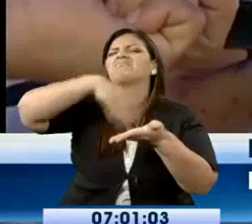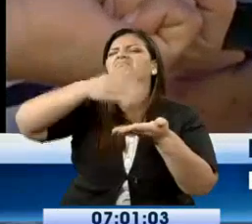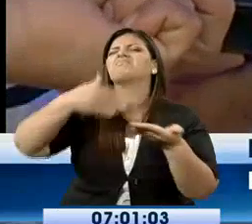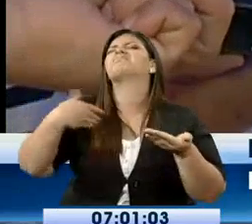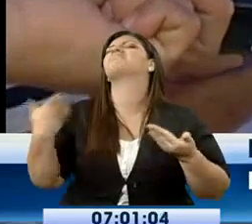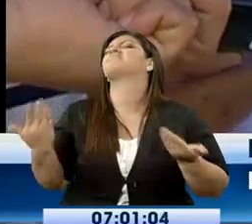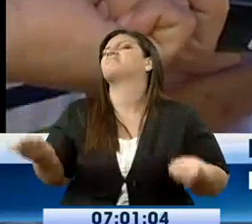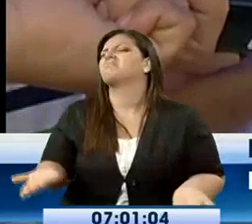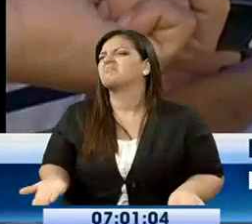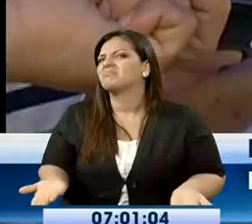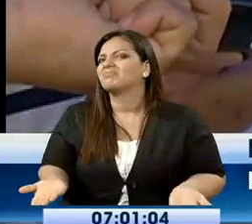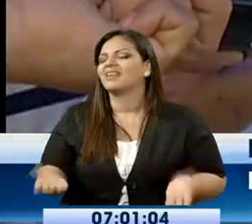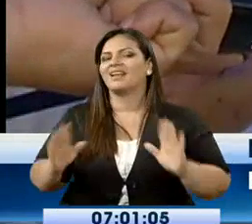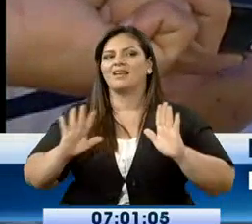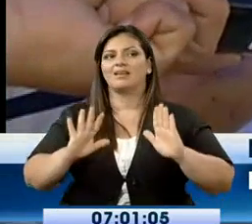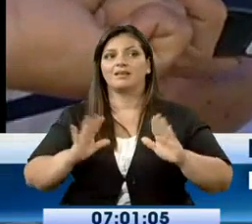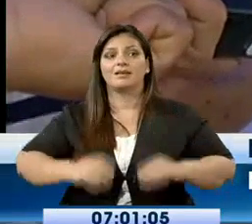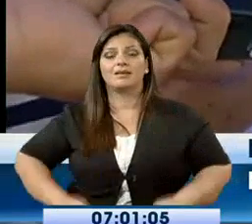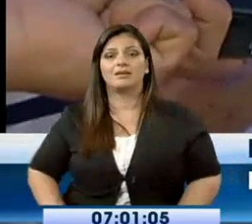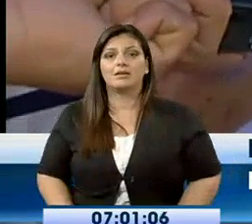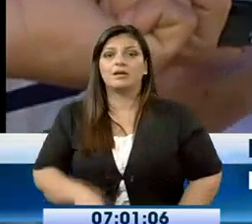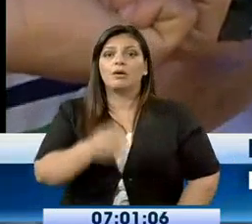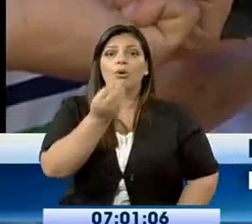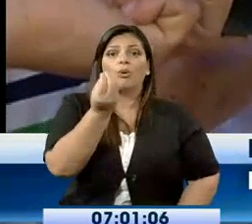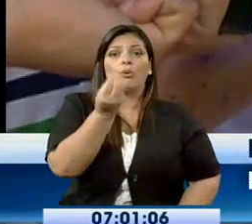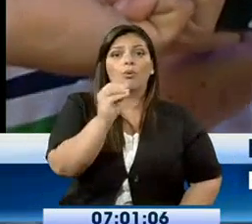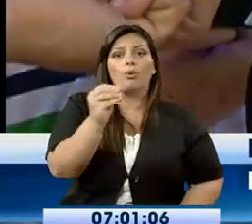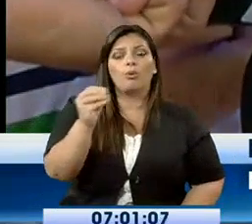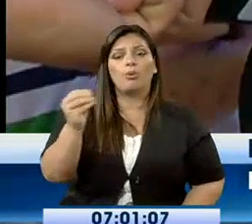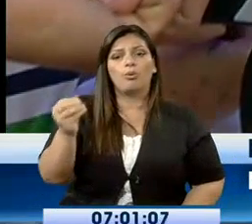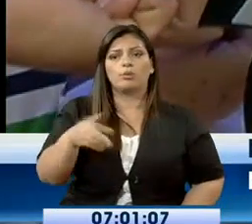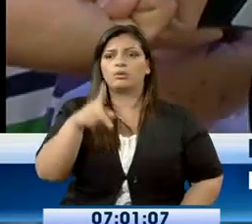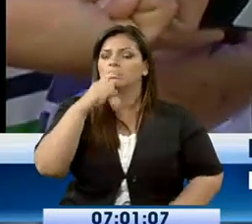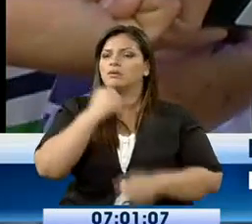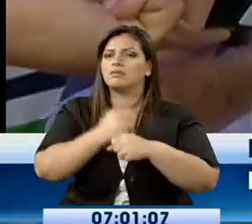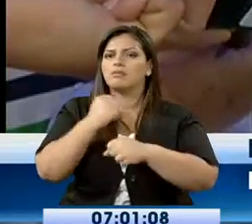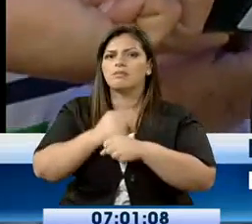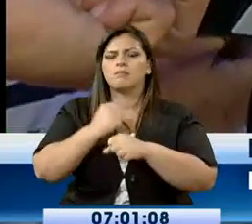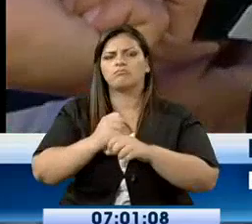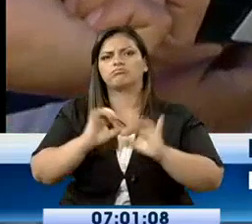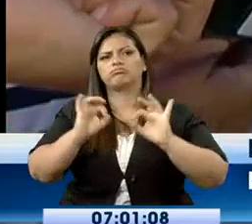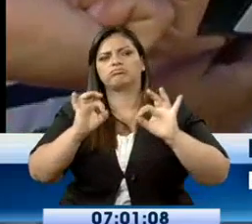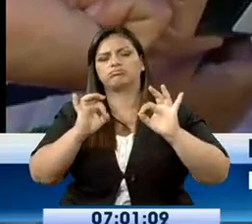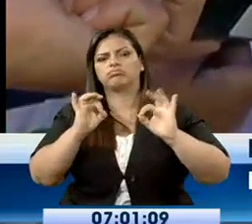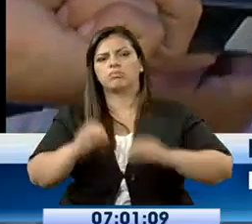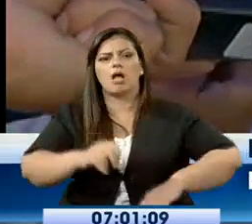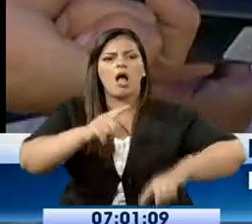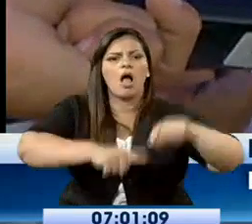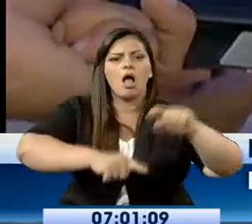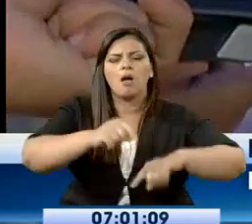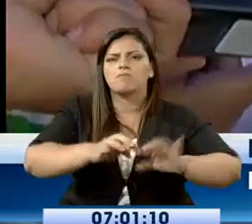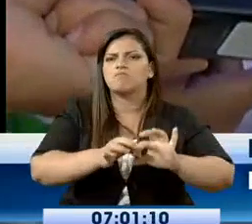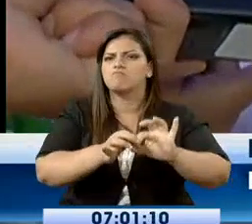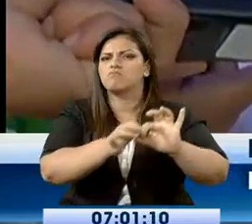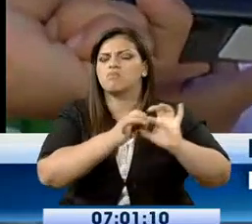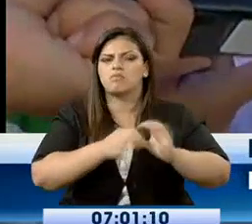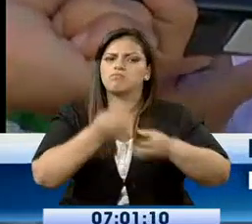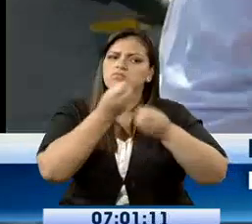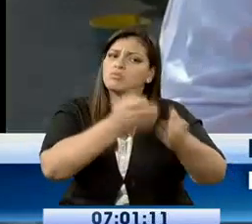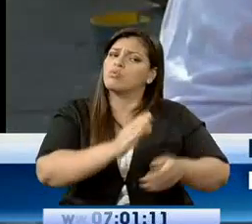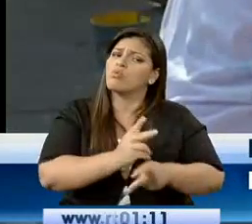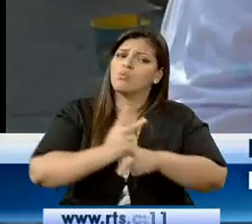en este mural? Que los jóvenes hacen una labor de concientización hacia sus compañeros que las drogas no lo van a llevar a ninguna